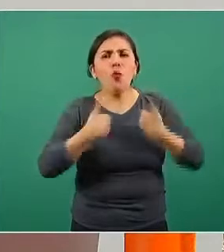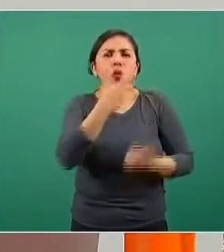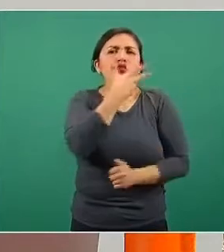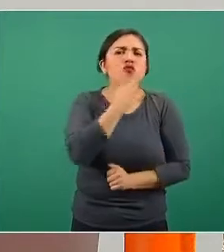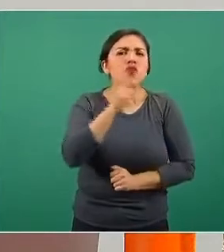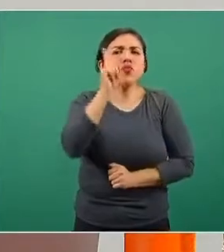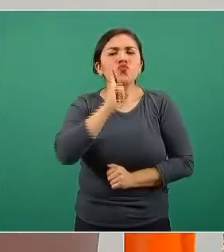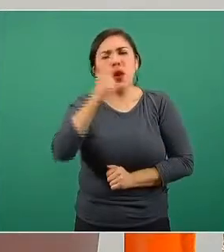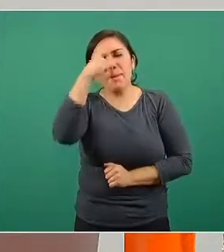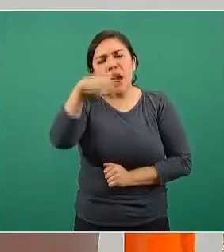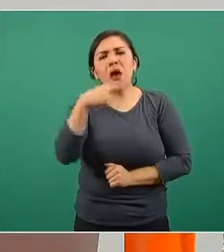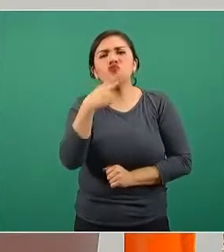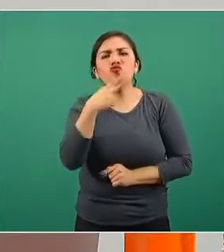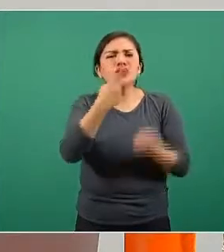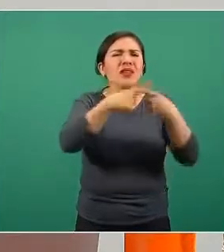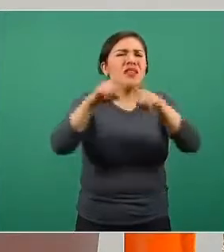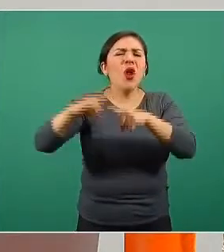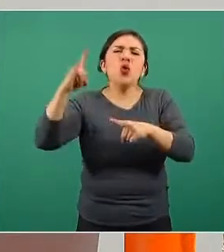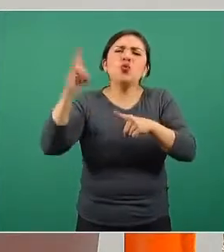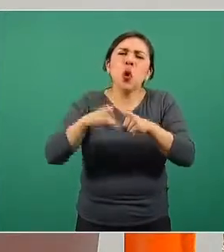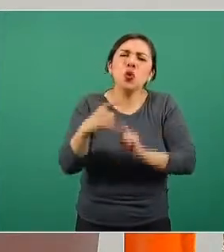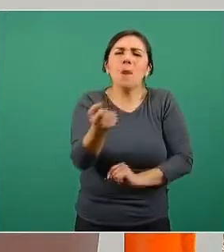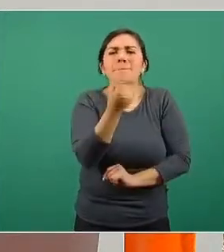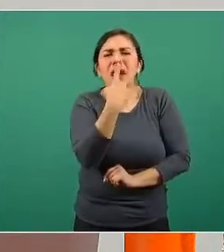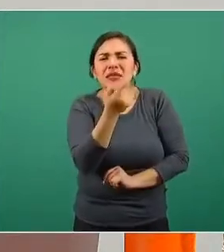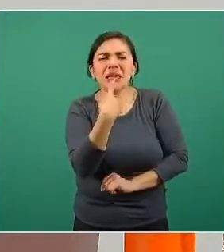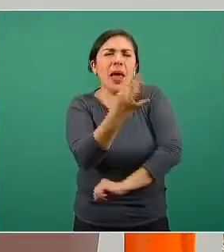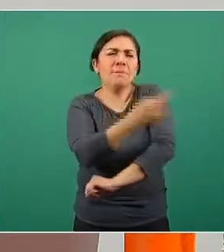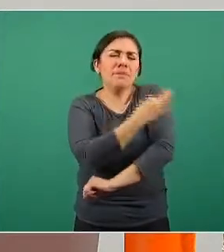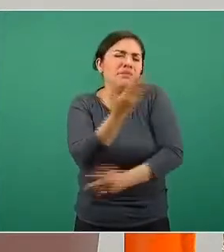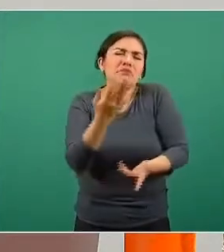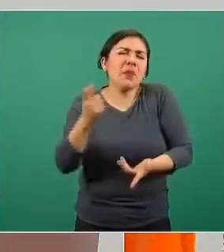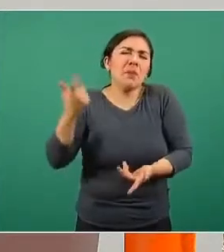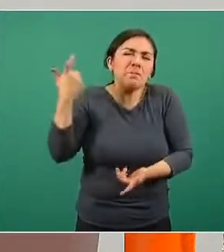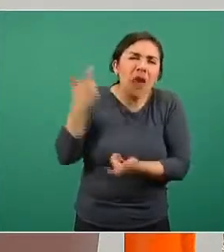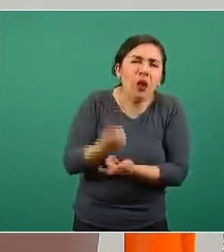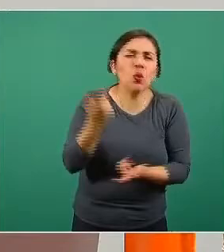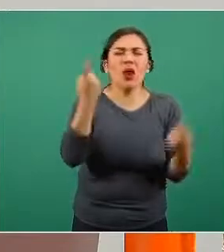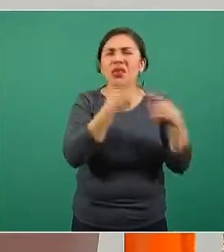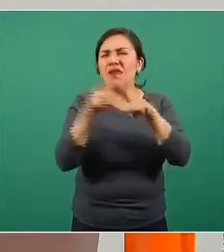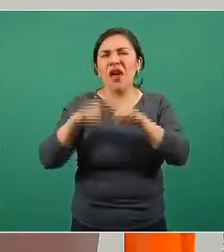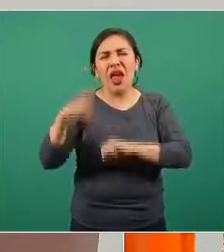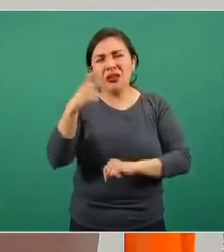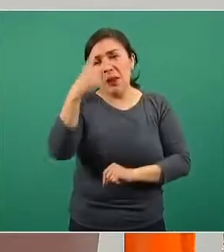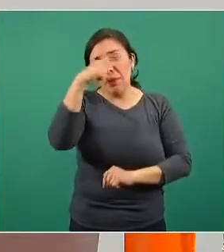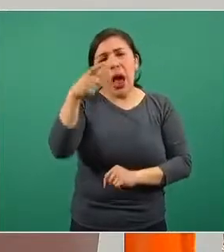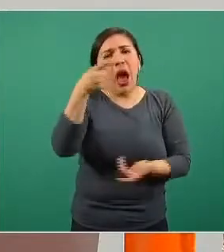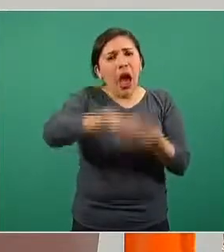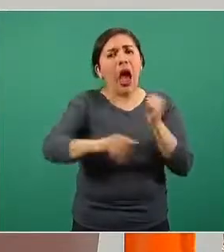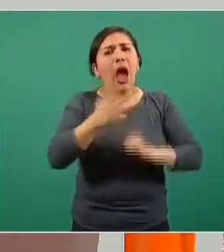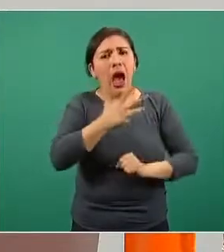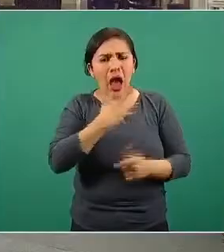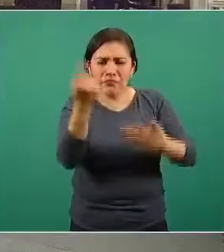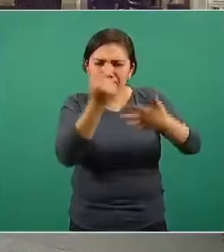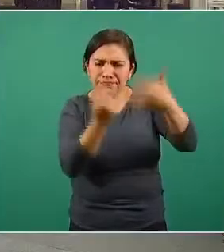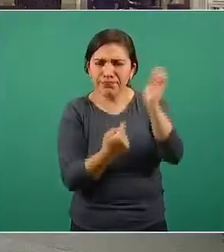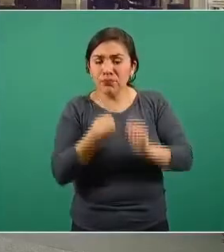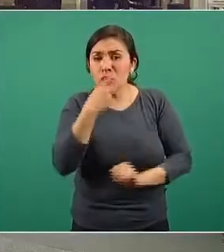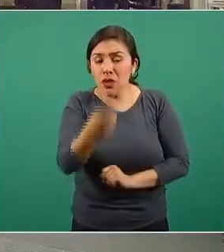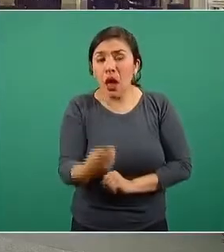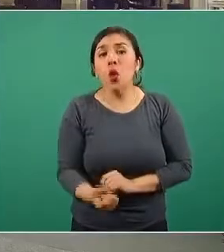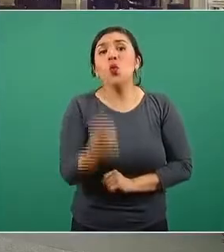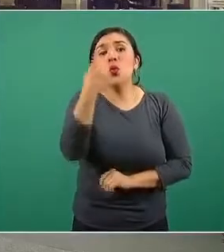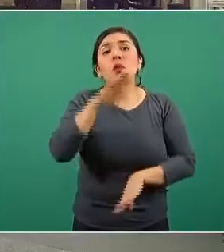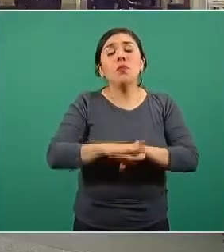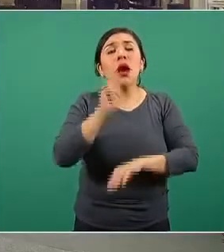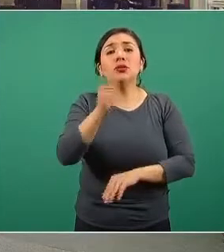al uso de la diversidad de métodos que están disponibles de forma gratuita en todos estos servicios que hemos señalado, pero en particular